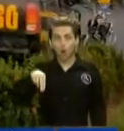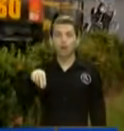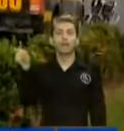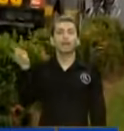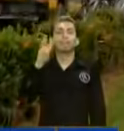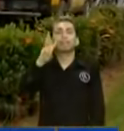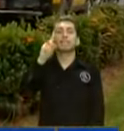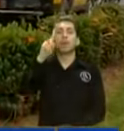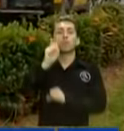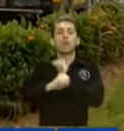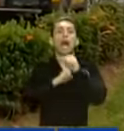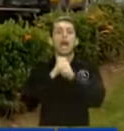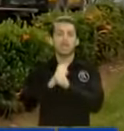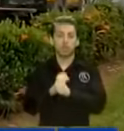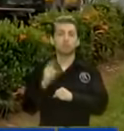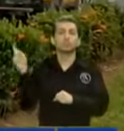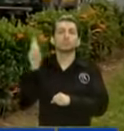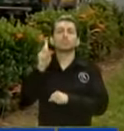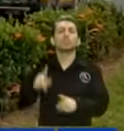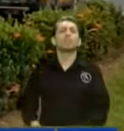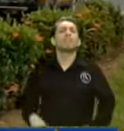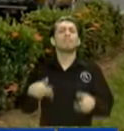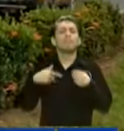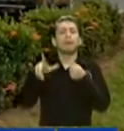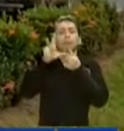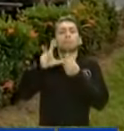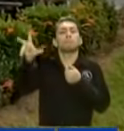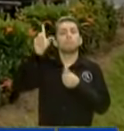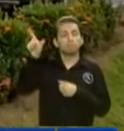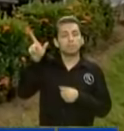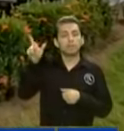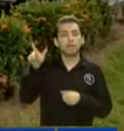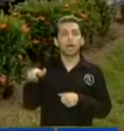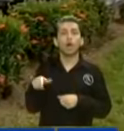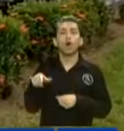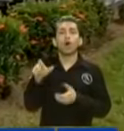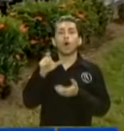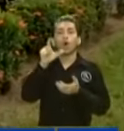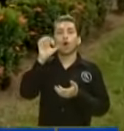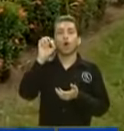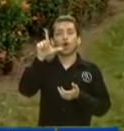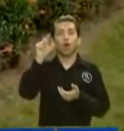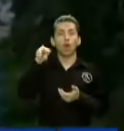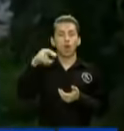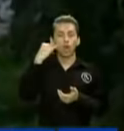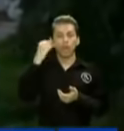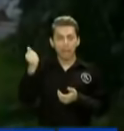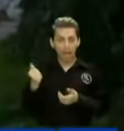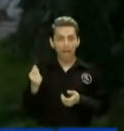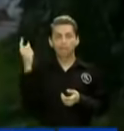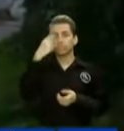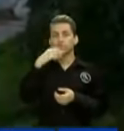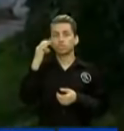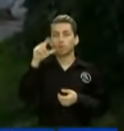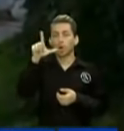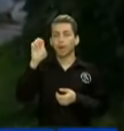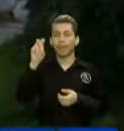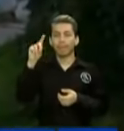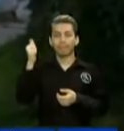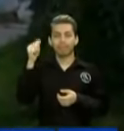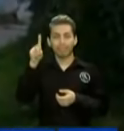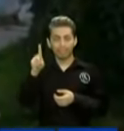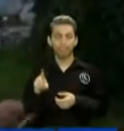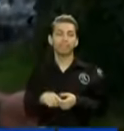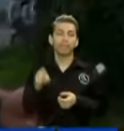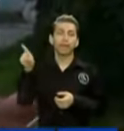Mazatenango, quien es la supuesta secuestradora de menores en la colonia Santa Isabel, jurisdicción de Cuyotenango,